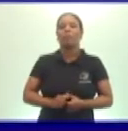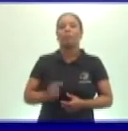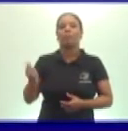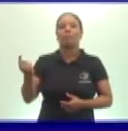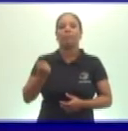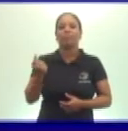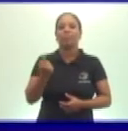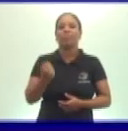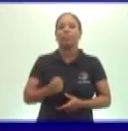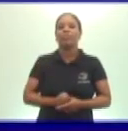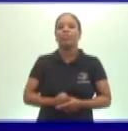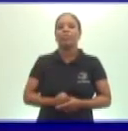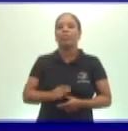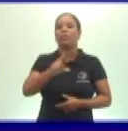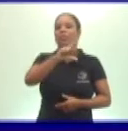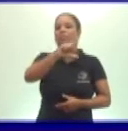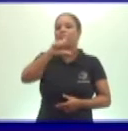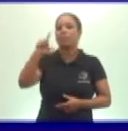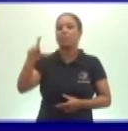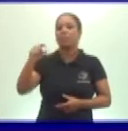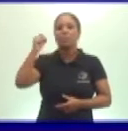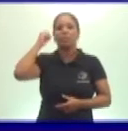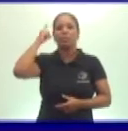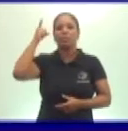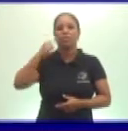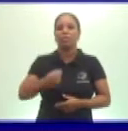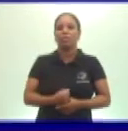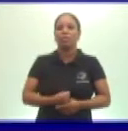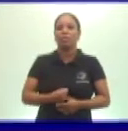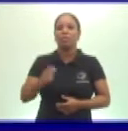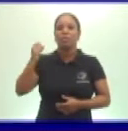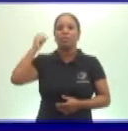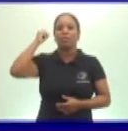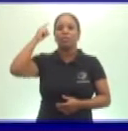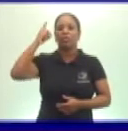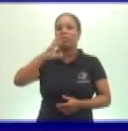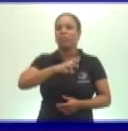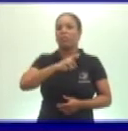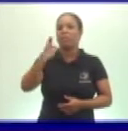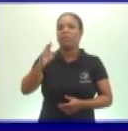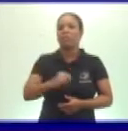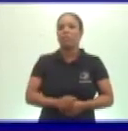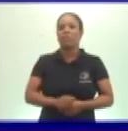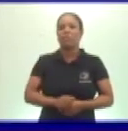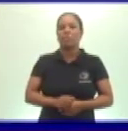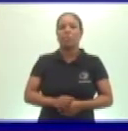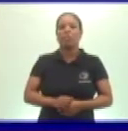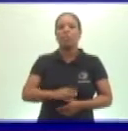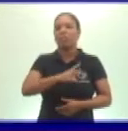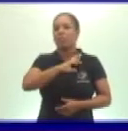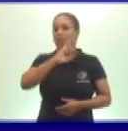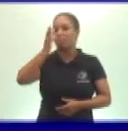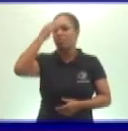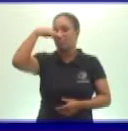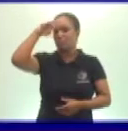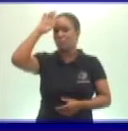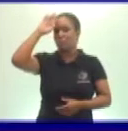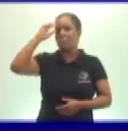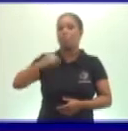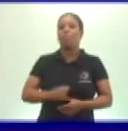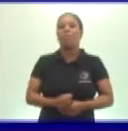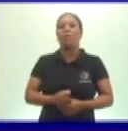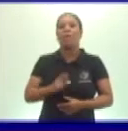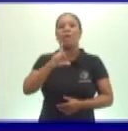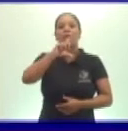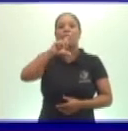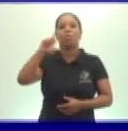lugar, el concepto de ideología de la revolución e ideología de la Revolución Cubana. El concepto